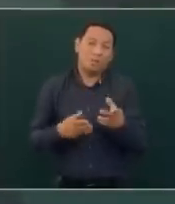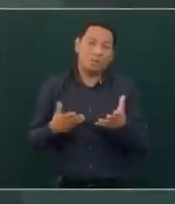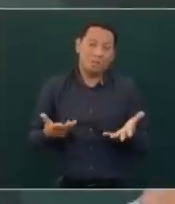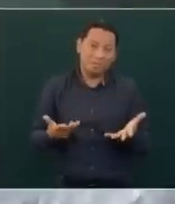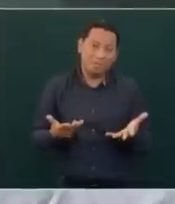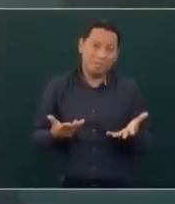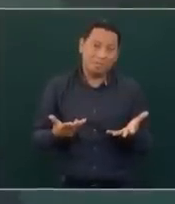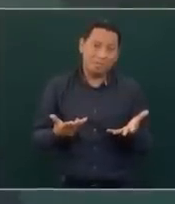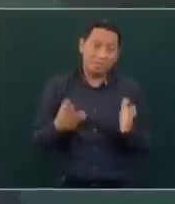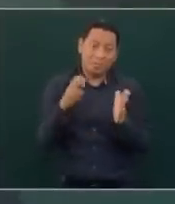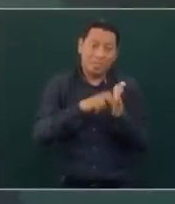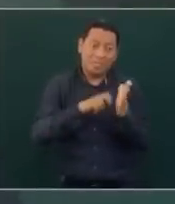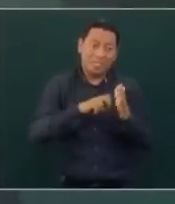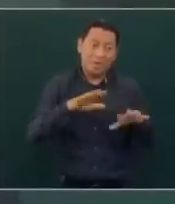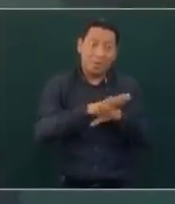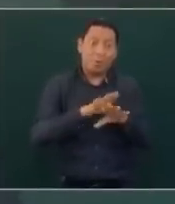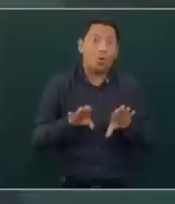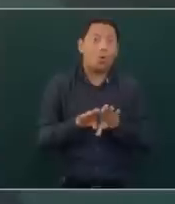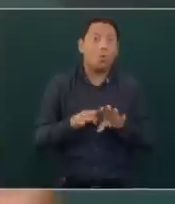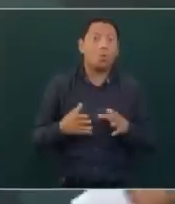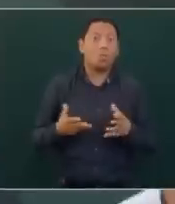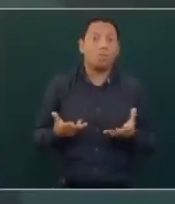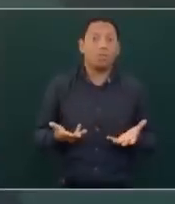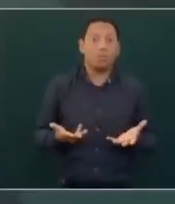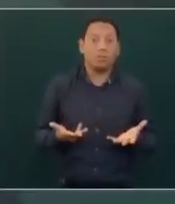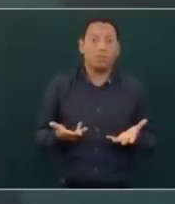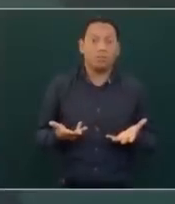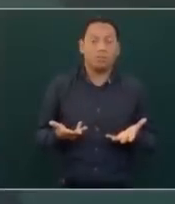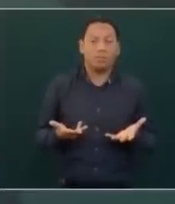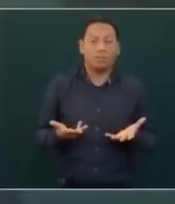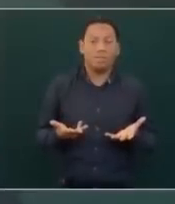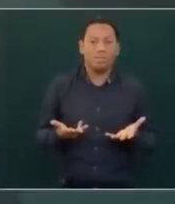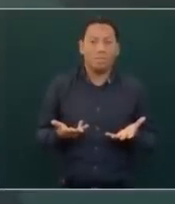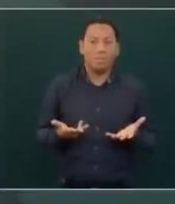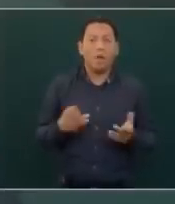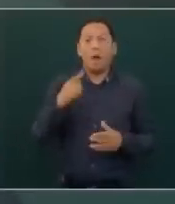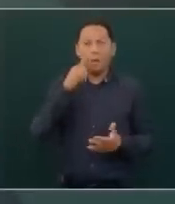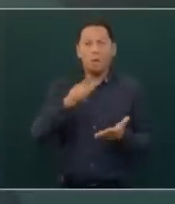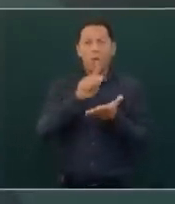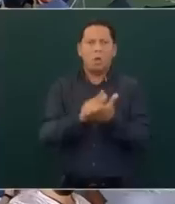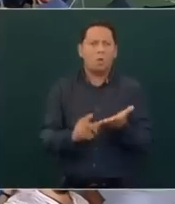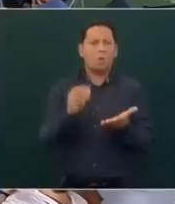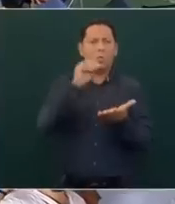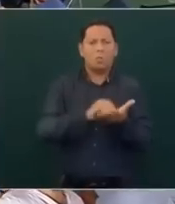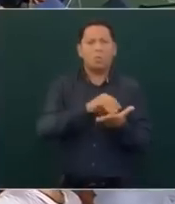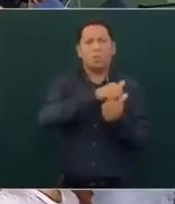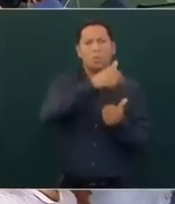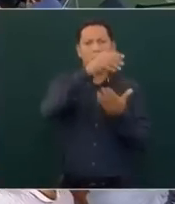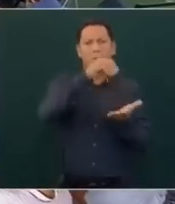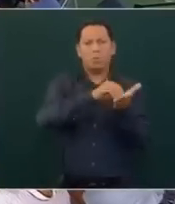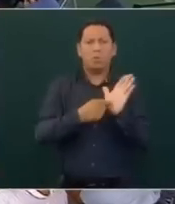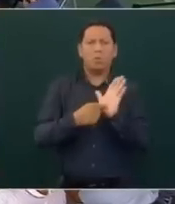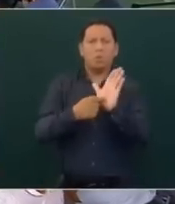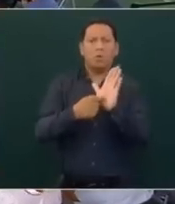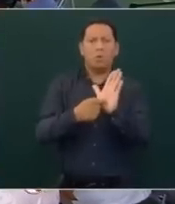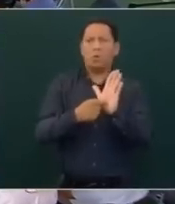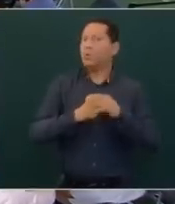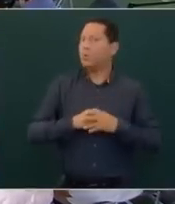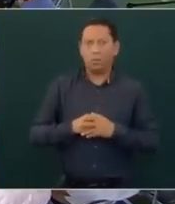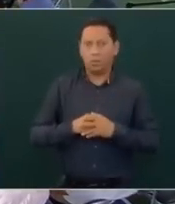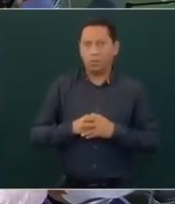¿Cómo remediar esta situación? Pues no es con decretos. En la democracia el